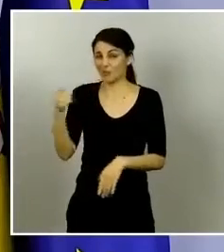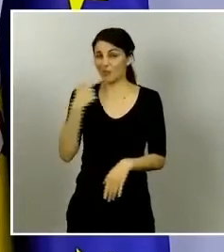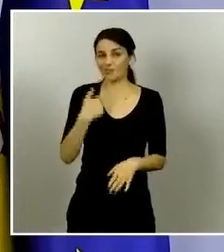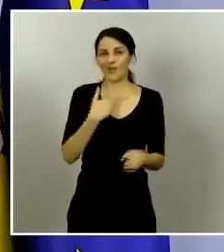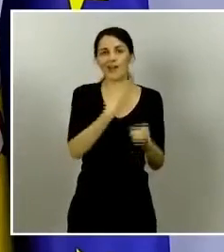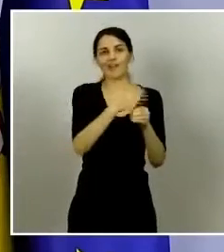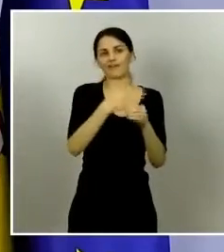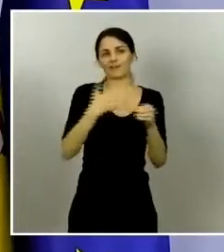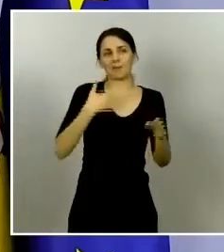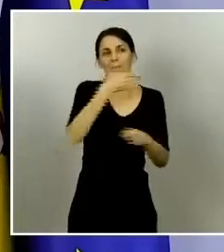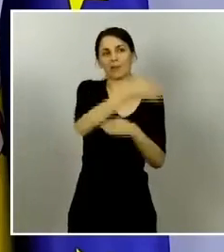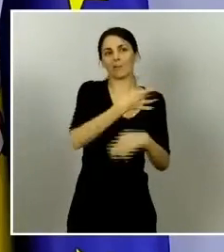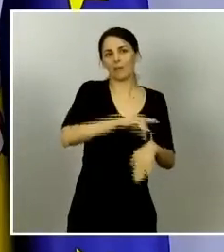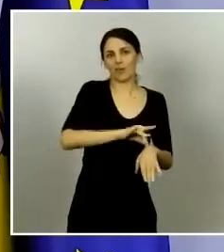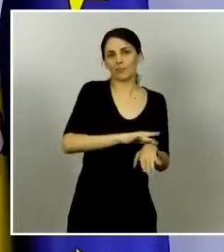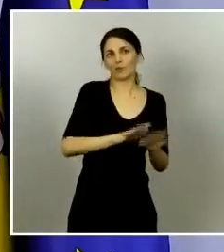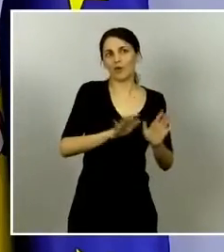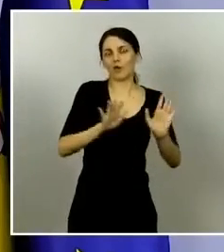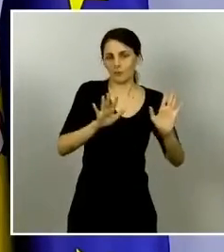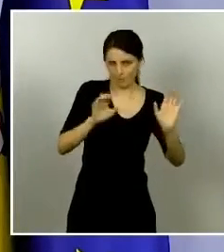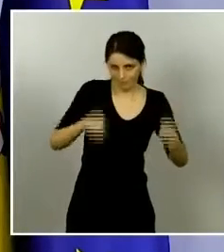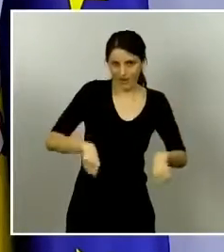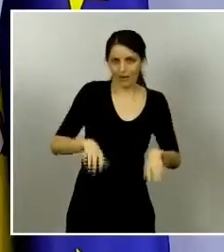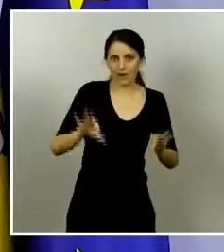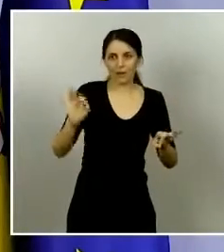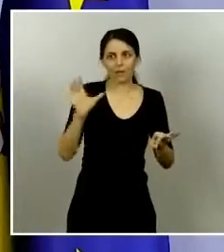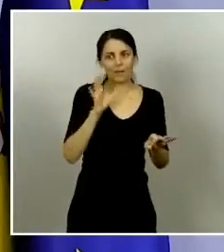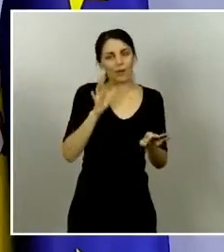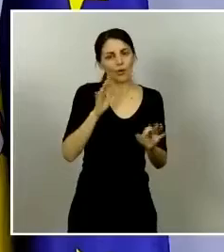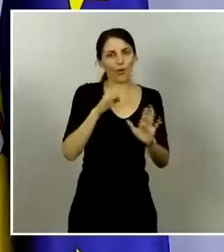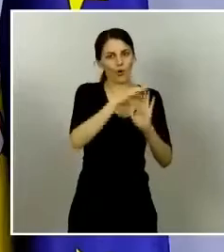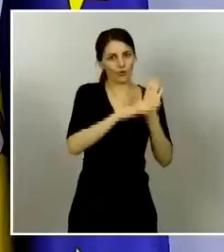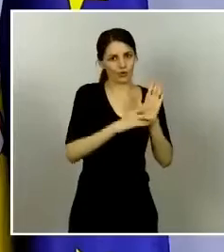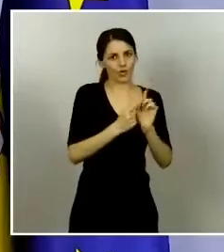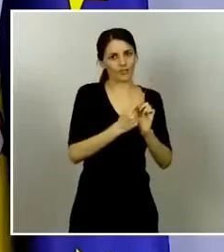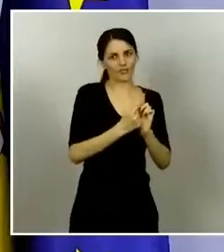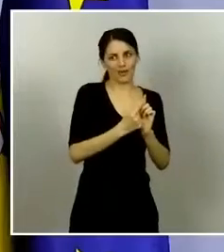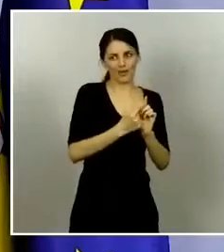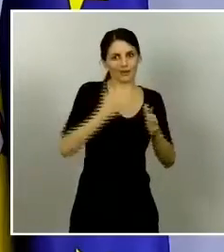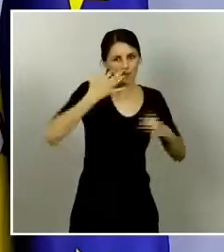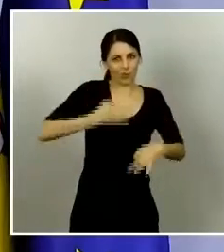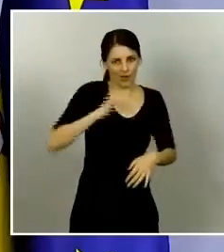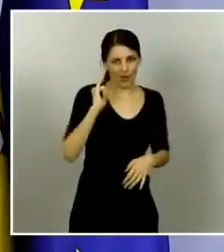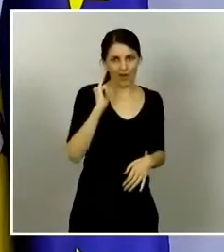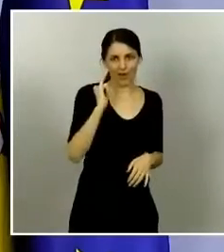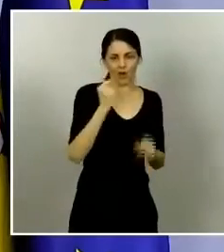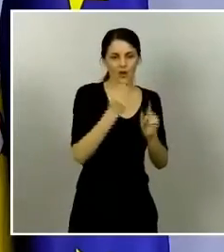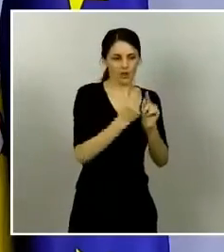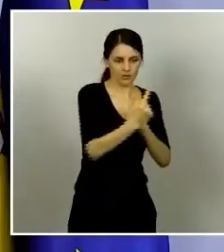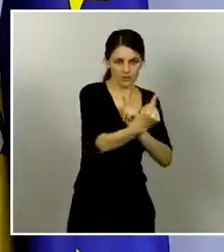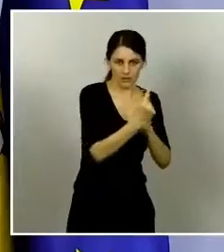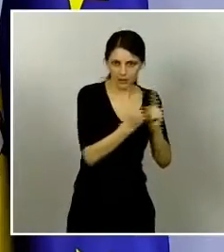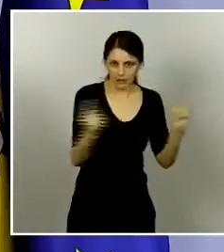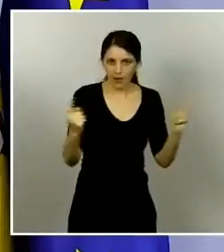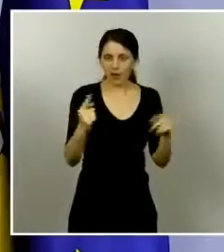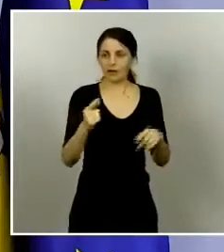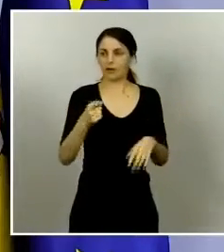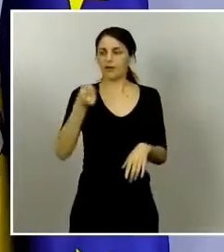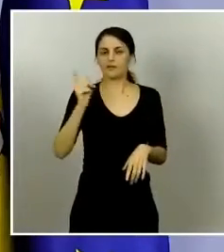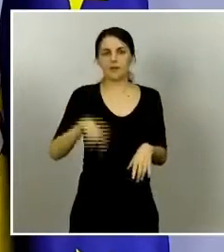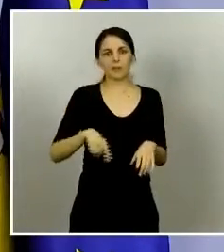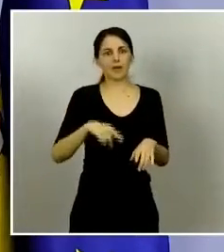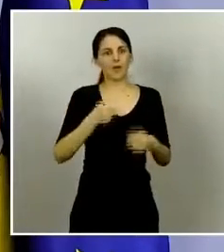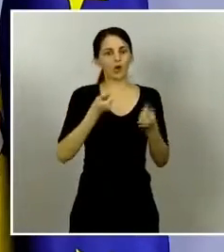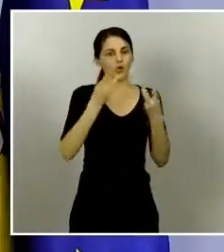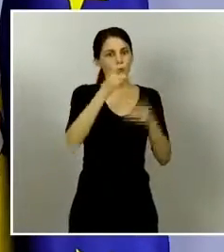verdad lo que usted me decía, que nos podemos tomar cañas, pero también hay que recordar que las podemos tomar con ciertas condiciones de seguridad, es decir,